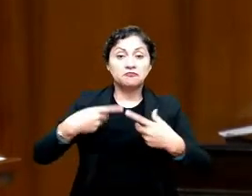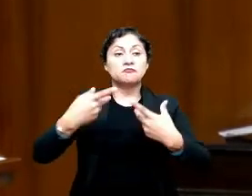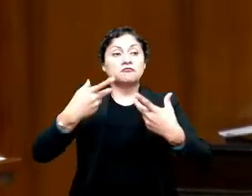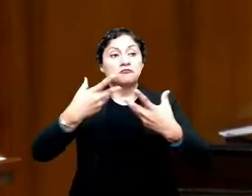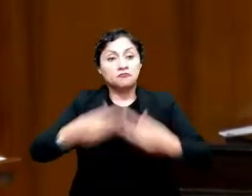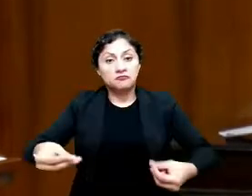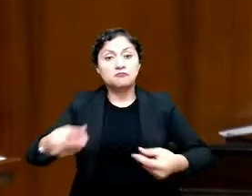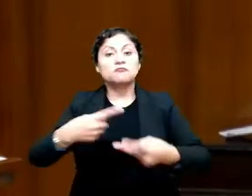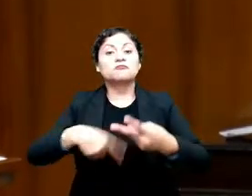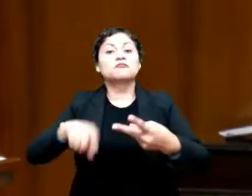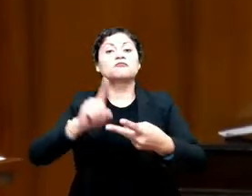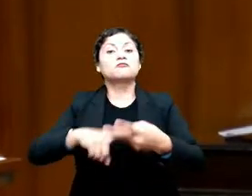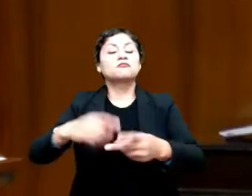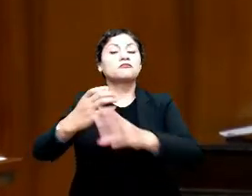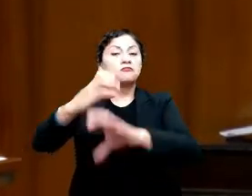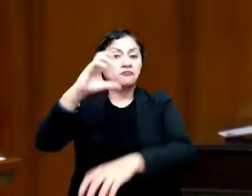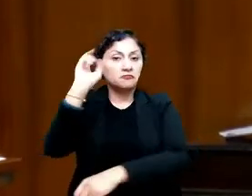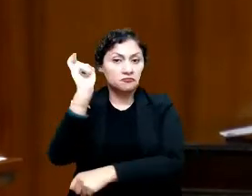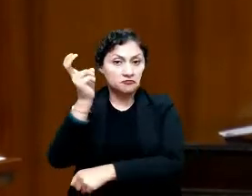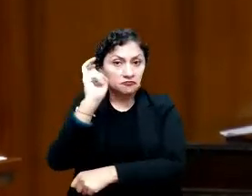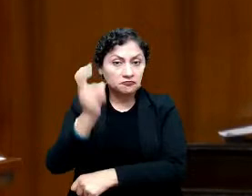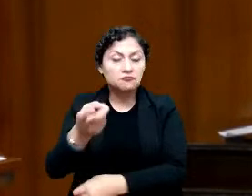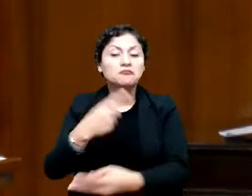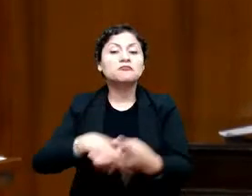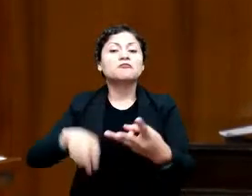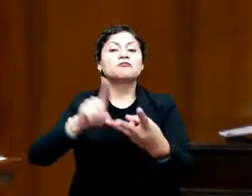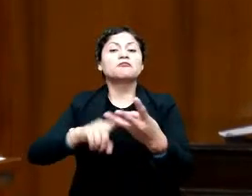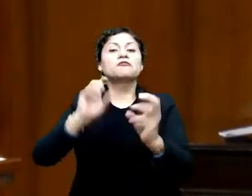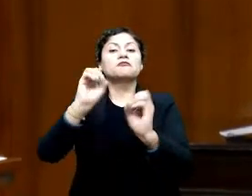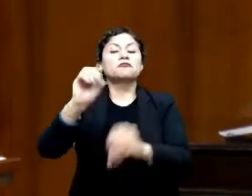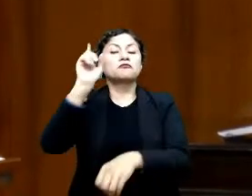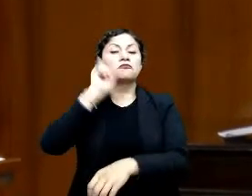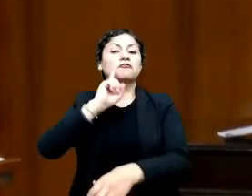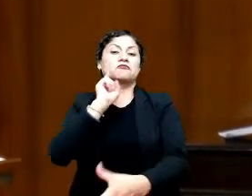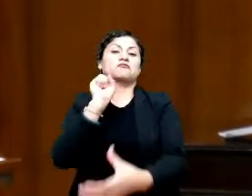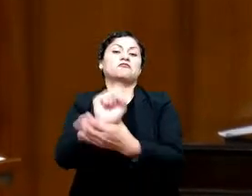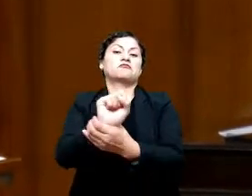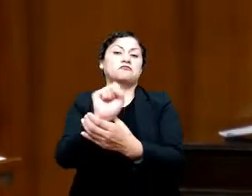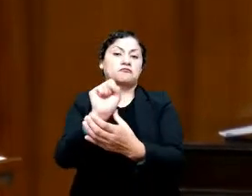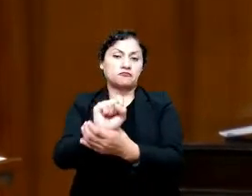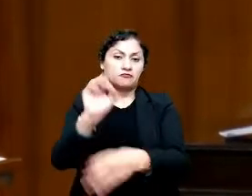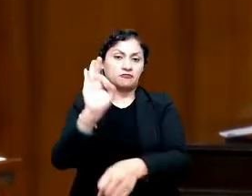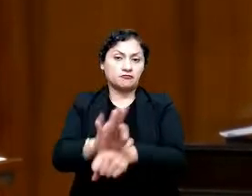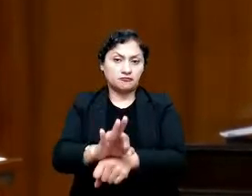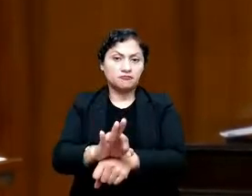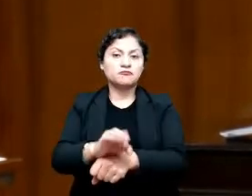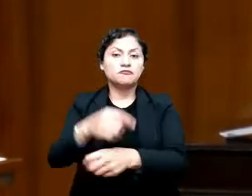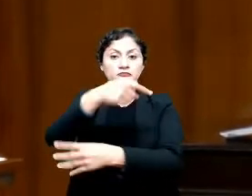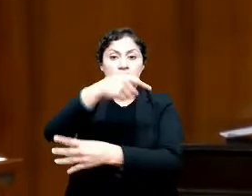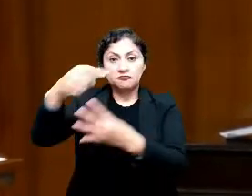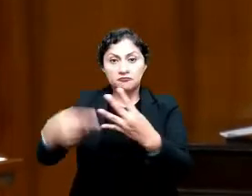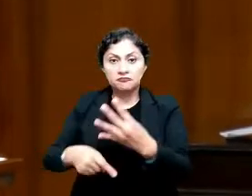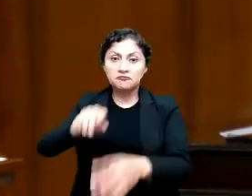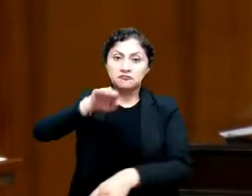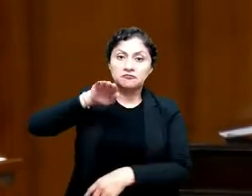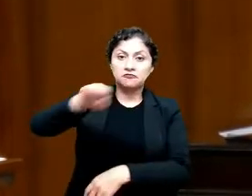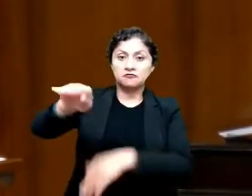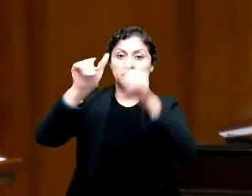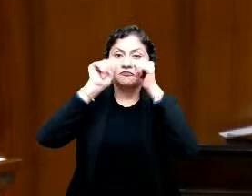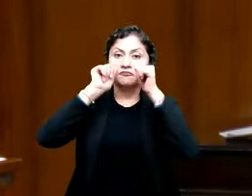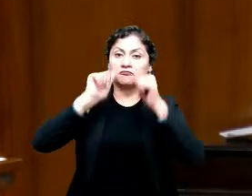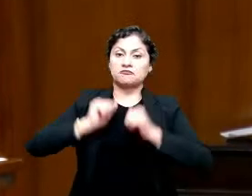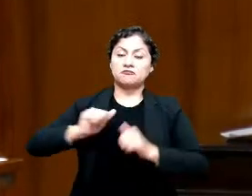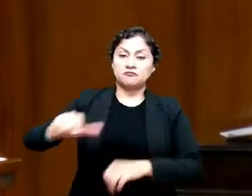transportistas o grupos feministas que demandan la intervención de las dependencias del Ejecutivo para su